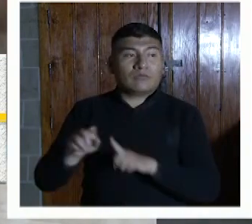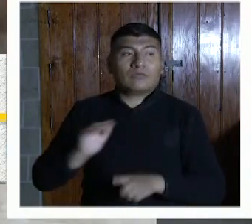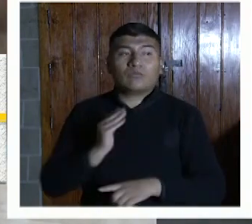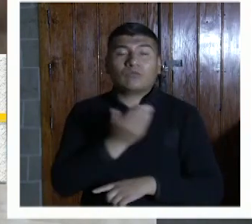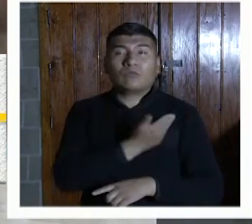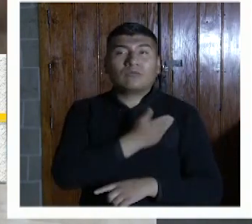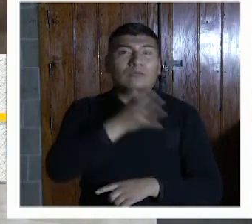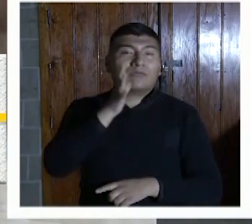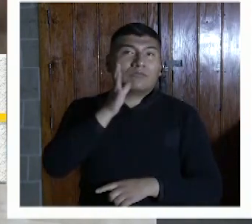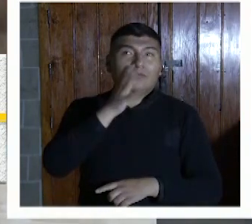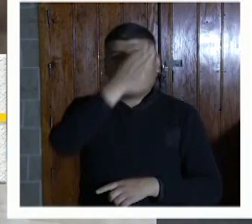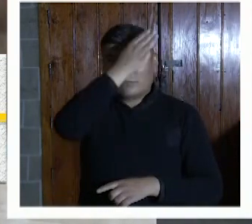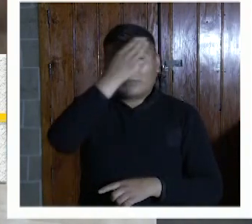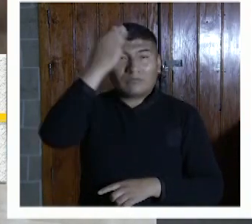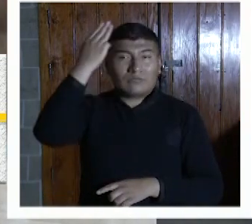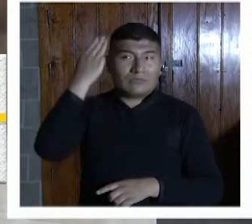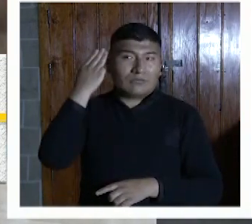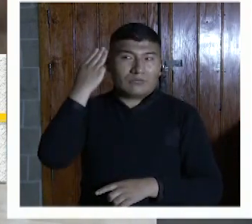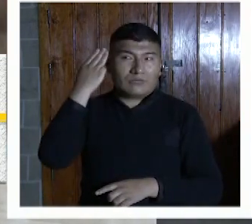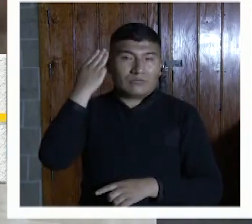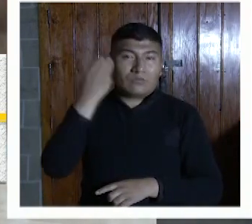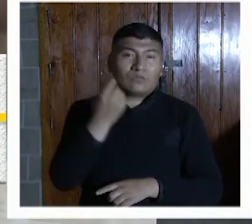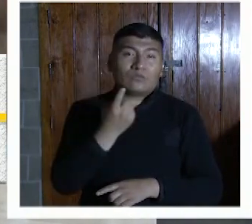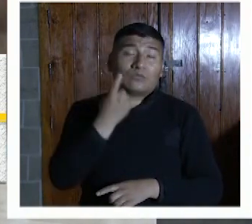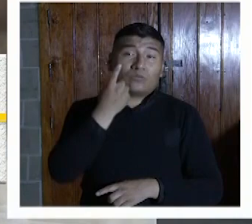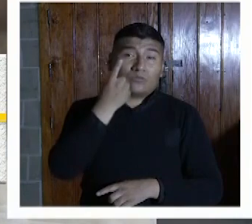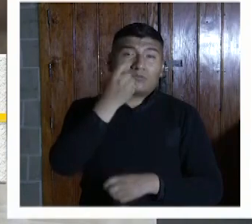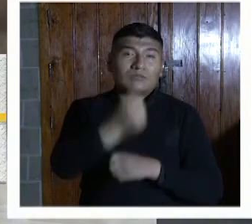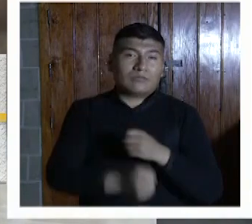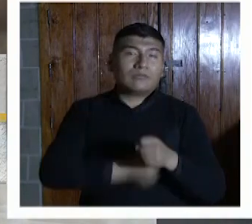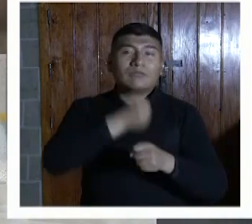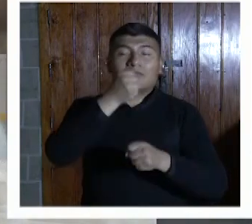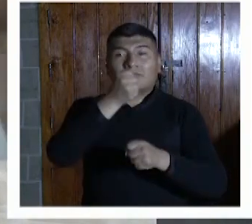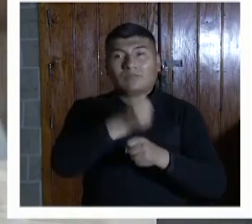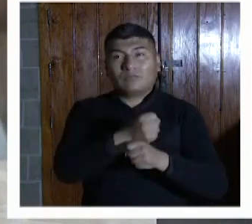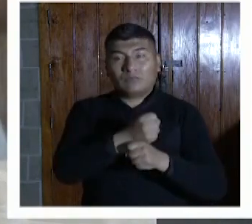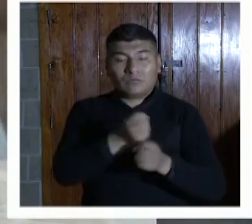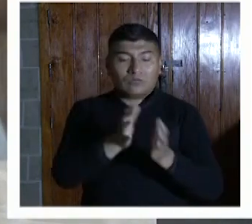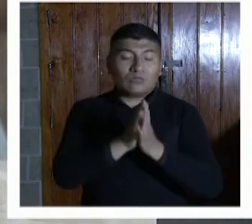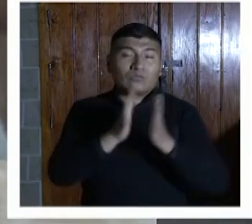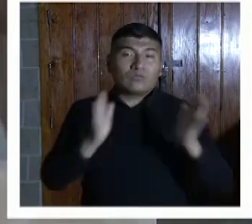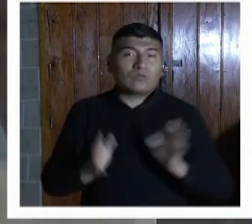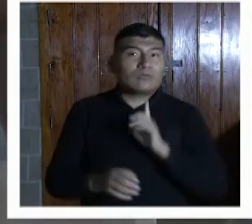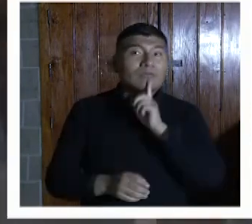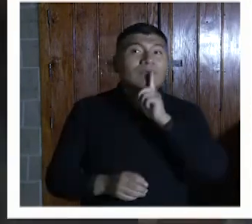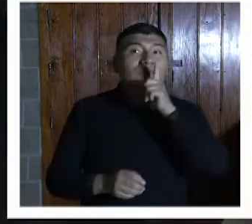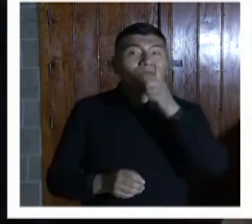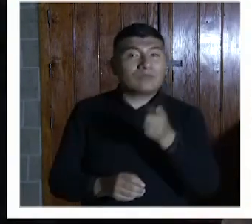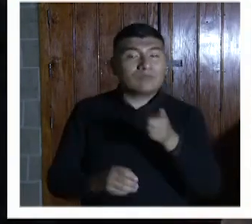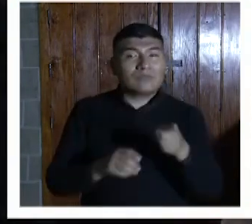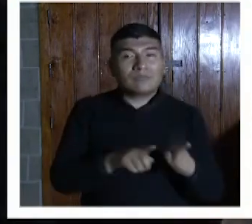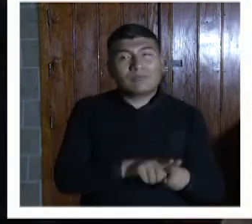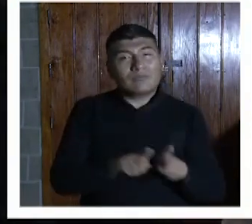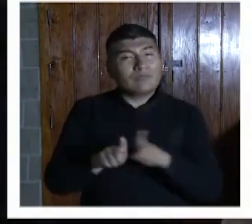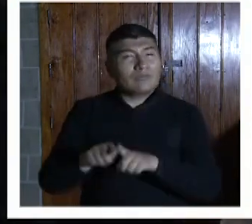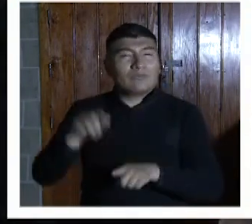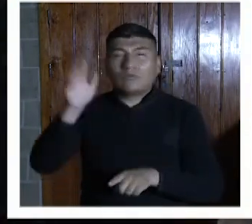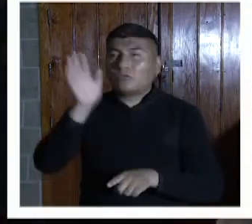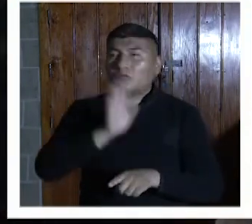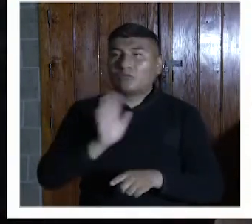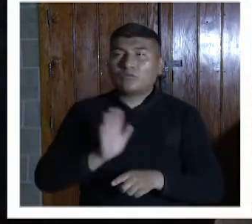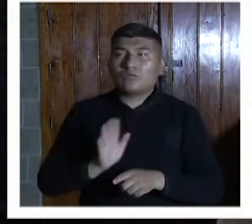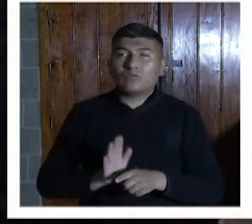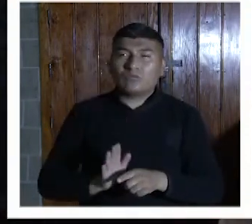María. Un año nuevo lleno de momentos inolvidables, pero que sobre todo nunca te